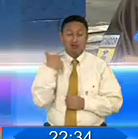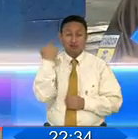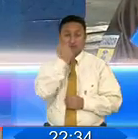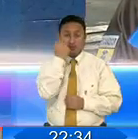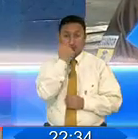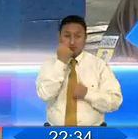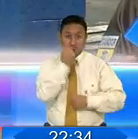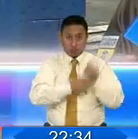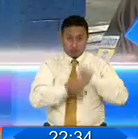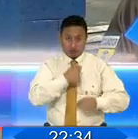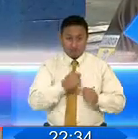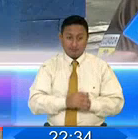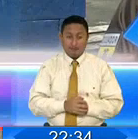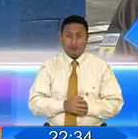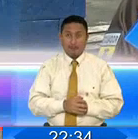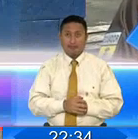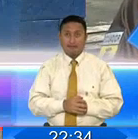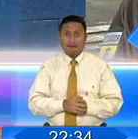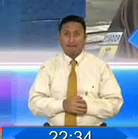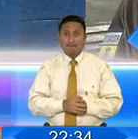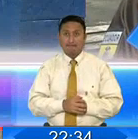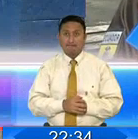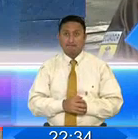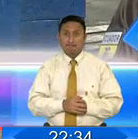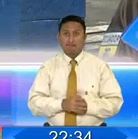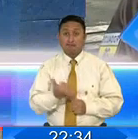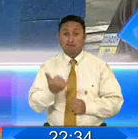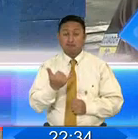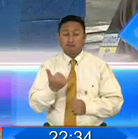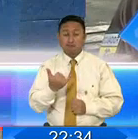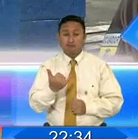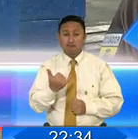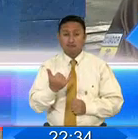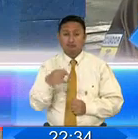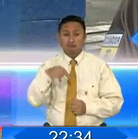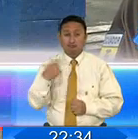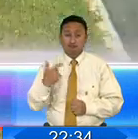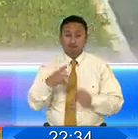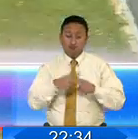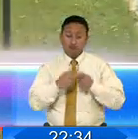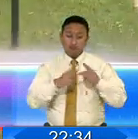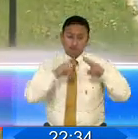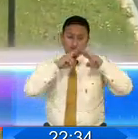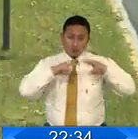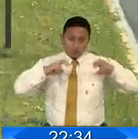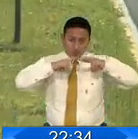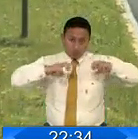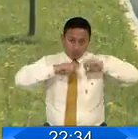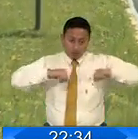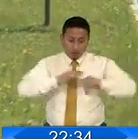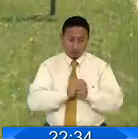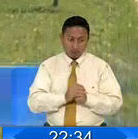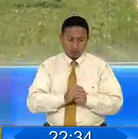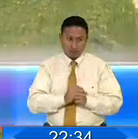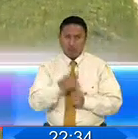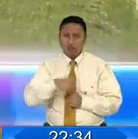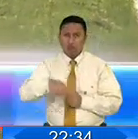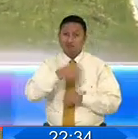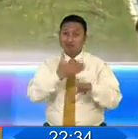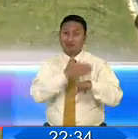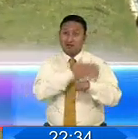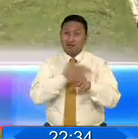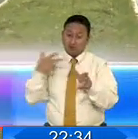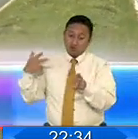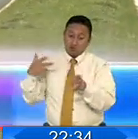sustancias sujetas a fiscalización, es lo que nos está orientando a un trabajo investigativo. No descartan que les venían siguiendo y aprovecharon el